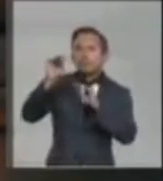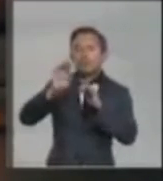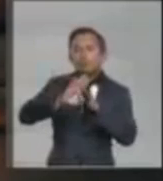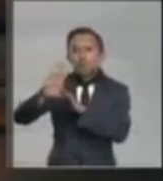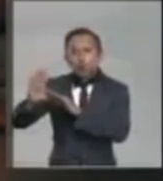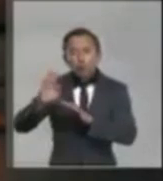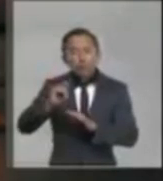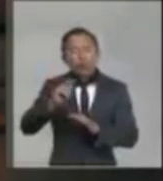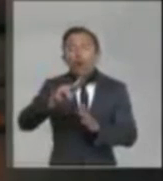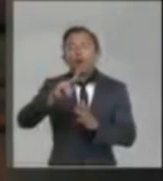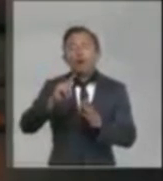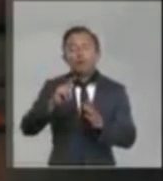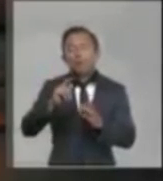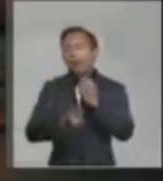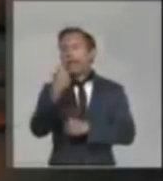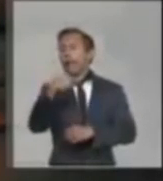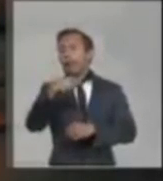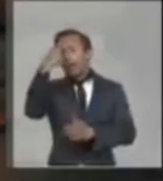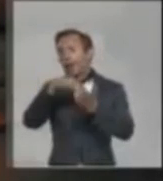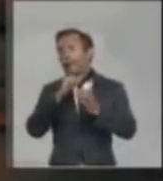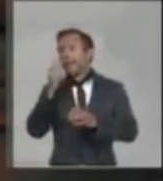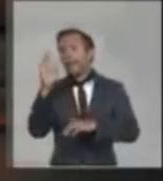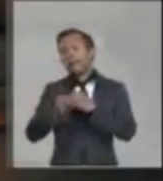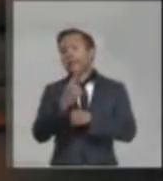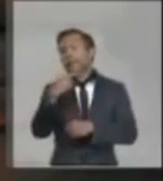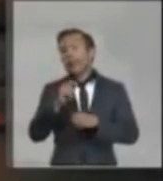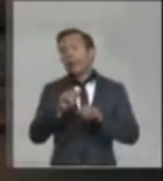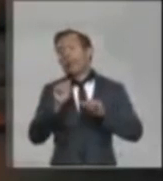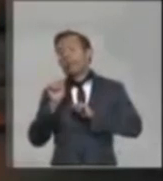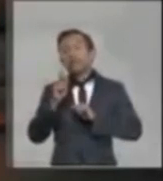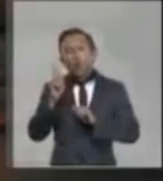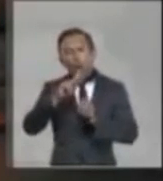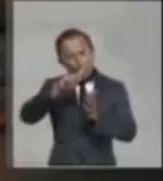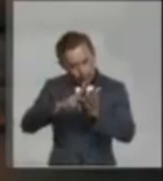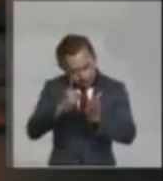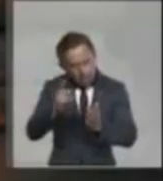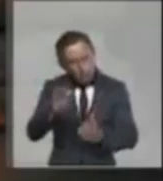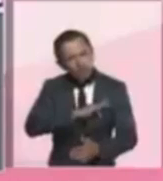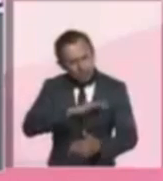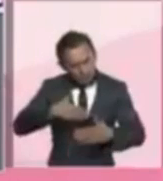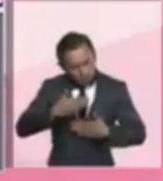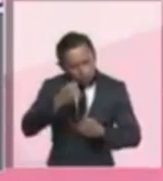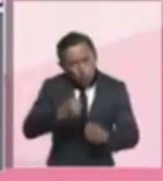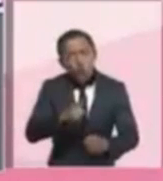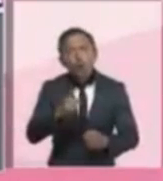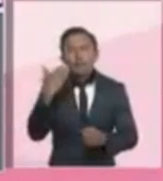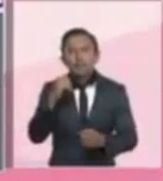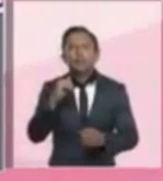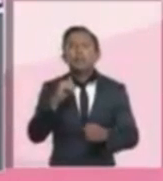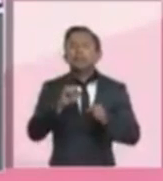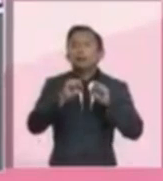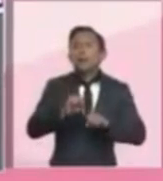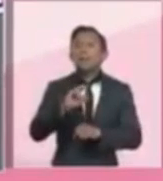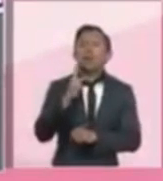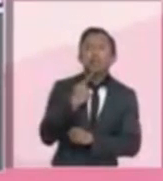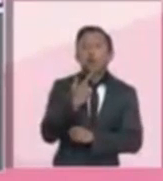política otra vez, porque han sido descartados del sistema de educación, del sistema económico, del sistema político y social. Y yo estoy